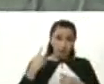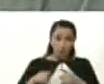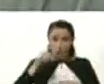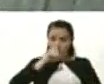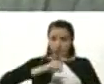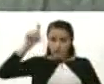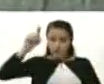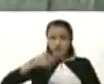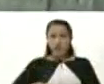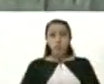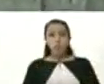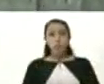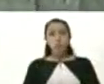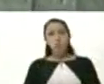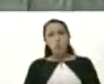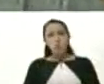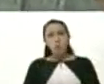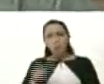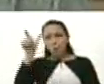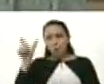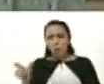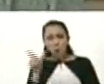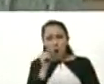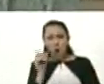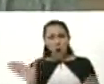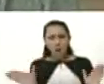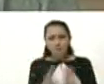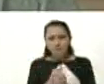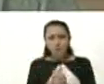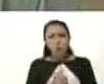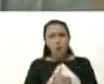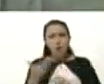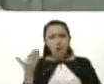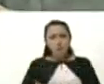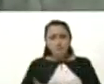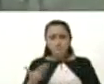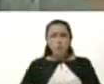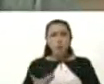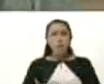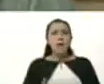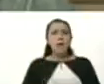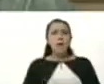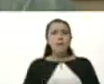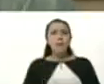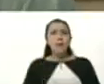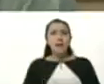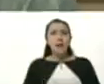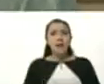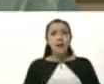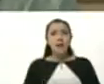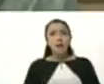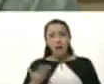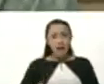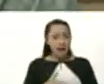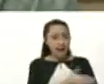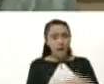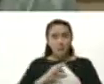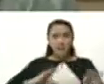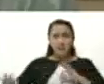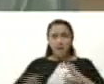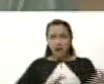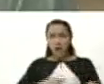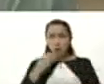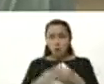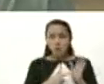nuestro amigo, que fue el anfitrión principal de ese acto, de esos conciertos en el Teresa Carreño, Pedro